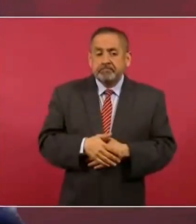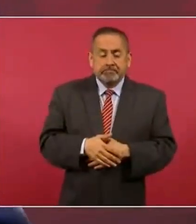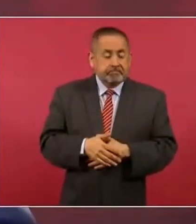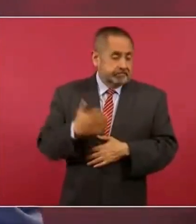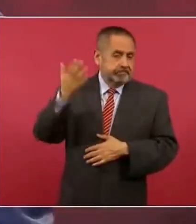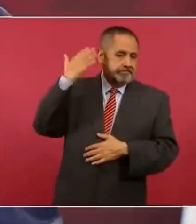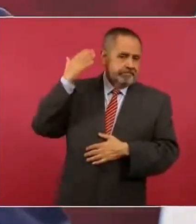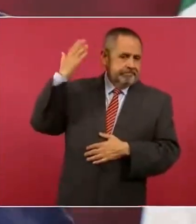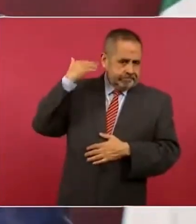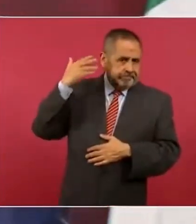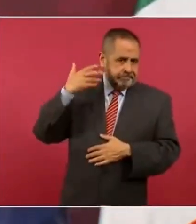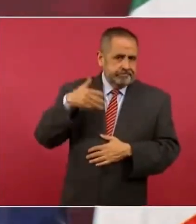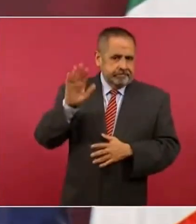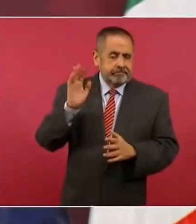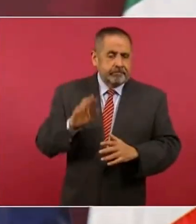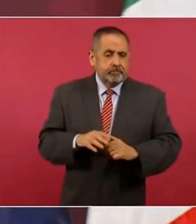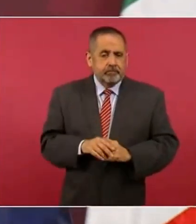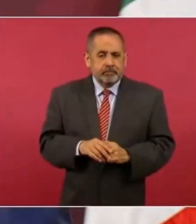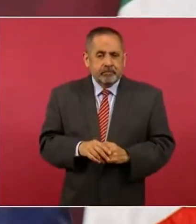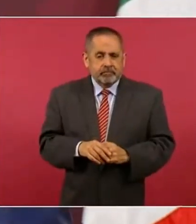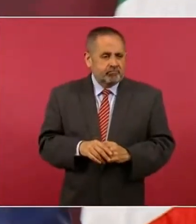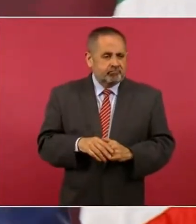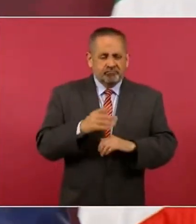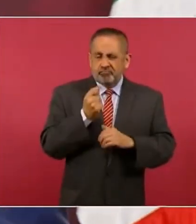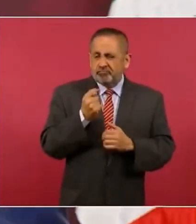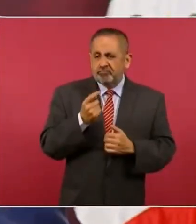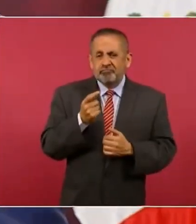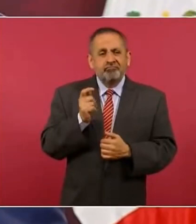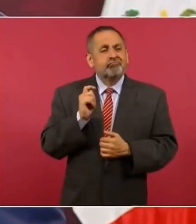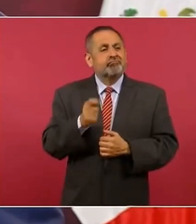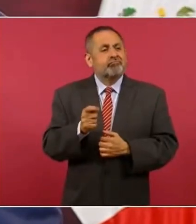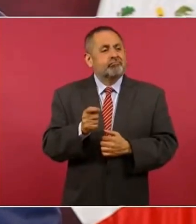régimen muy vertical,